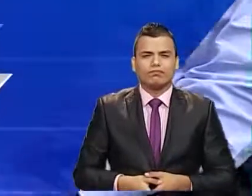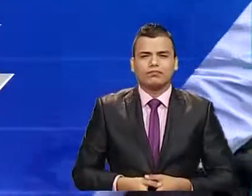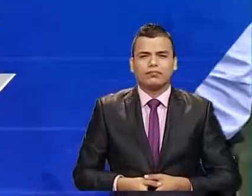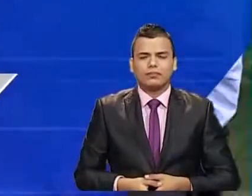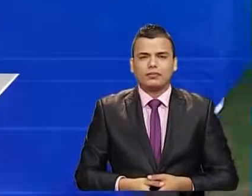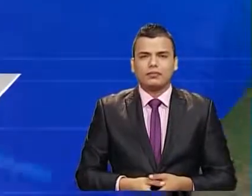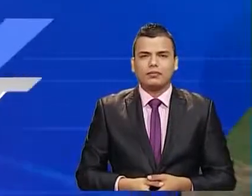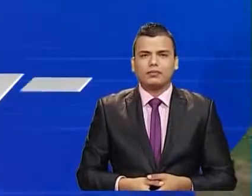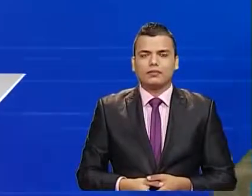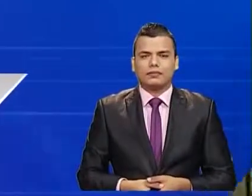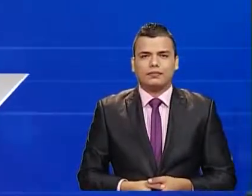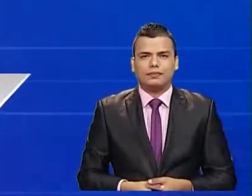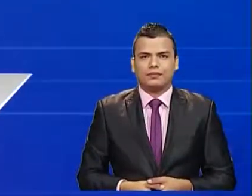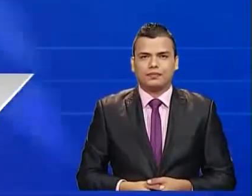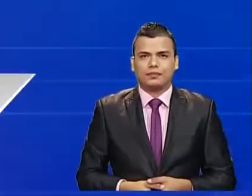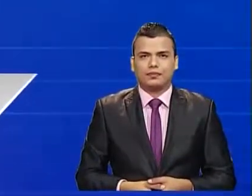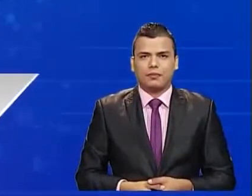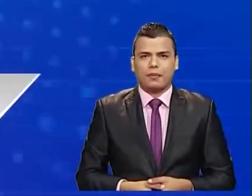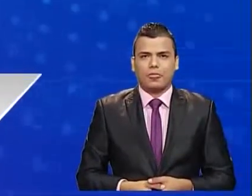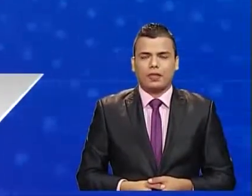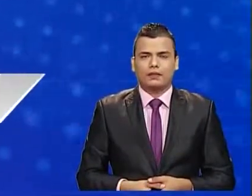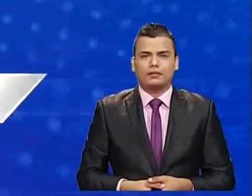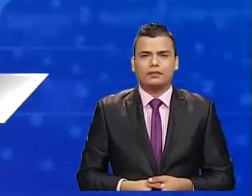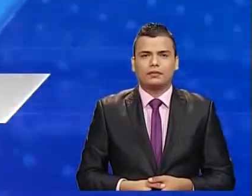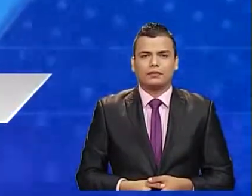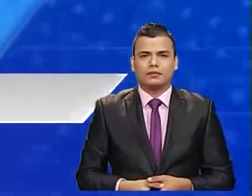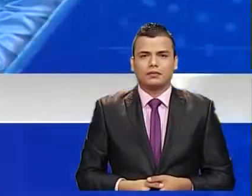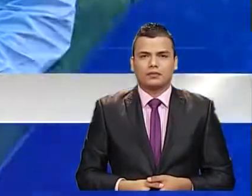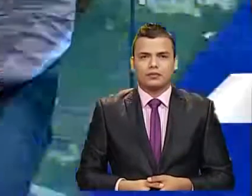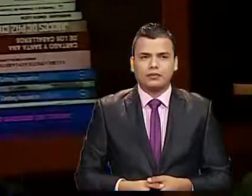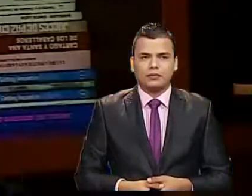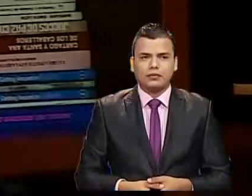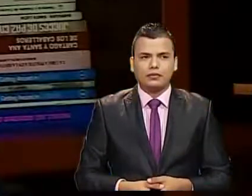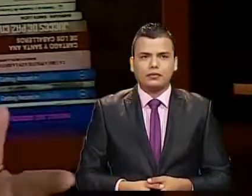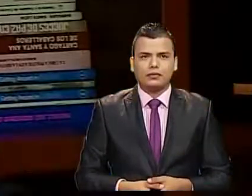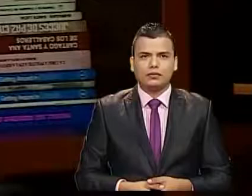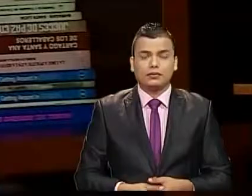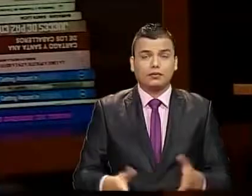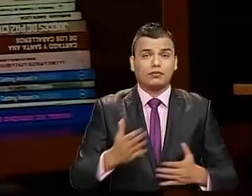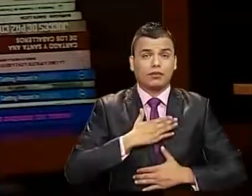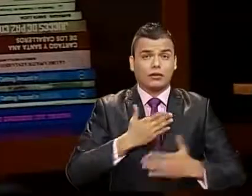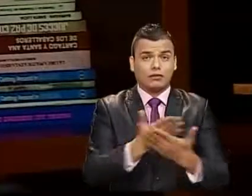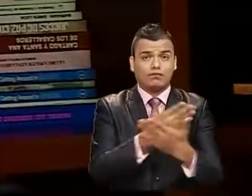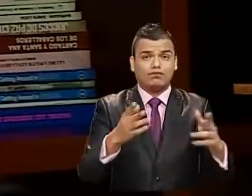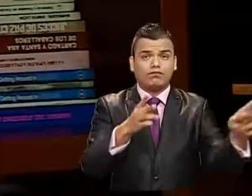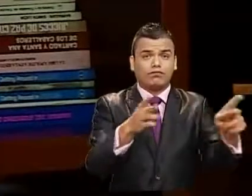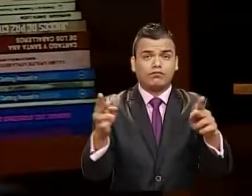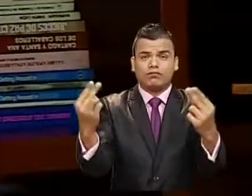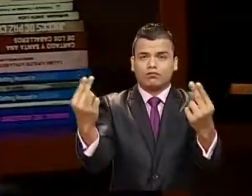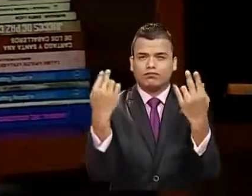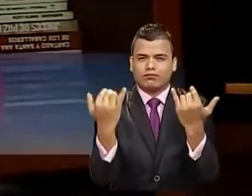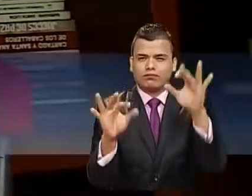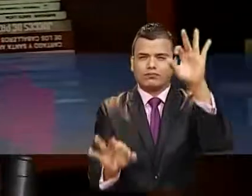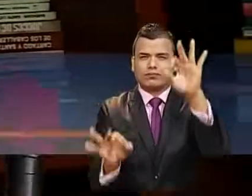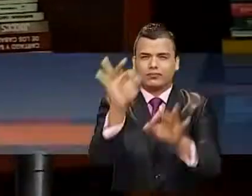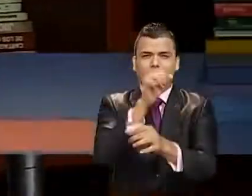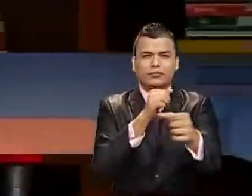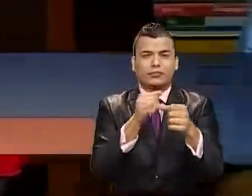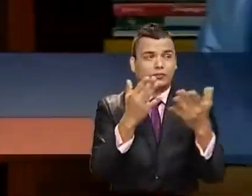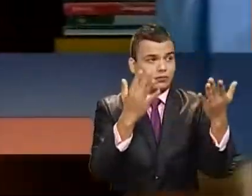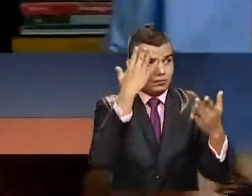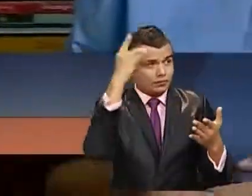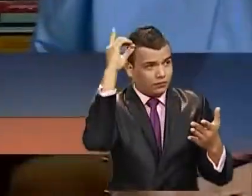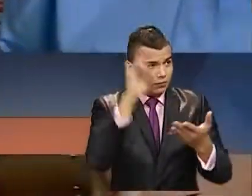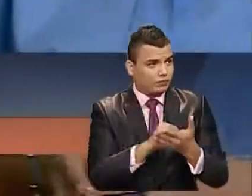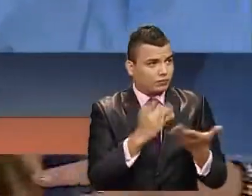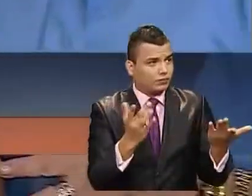la entrevista del día con óscar lópez noguera es algo especial los alimentos de telepacífico noticias doctor y la francisca